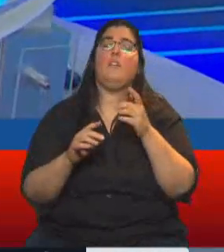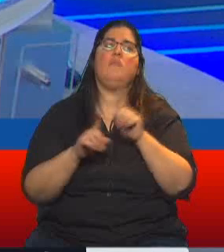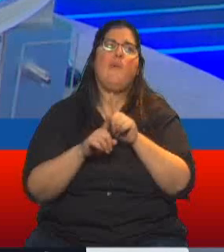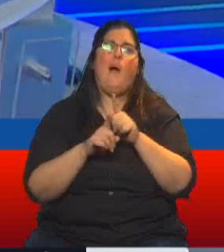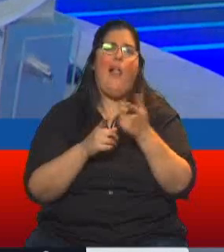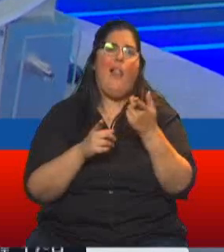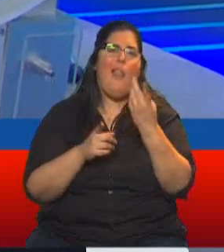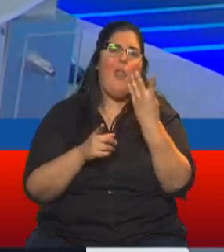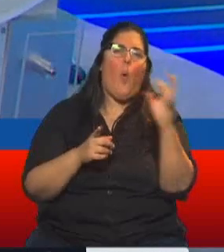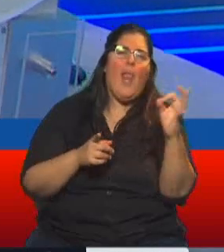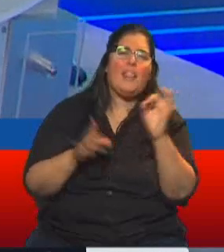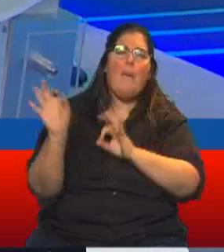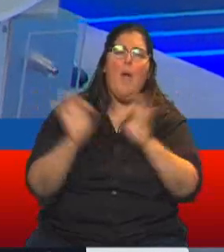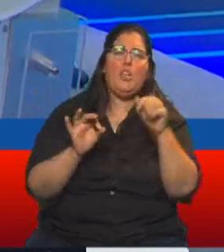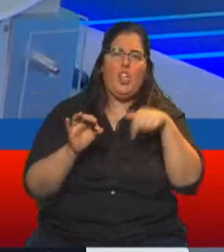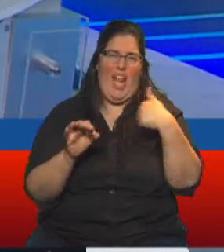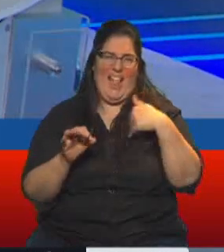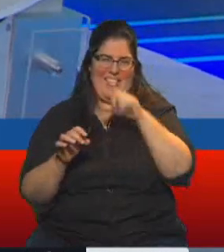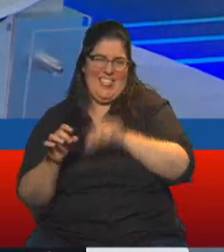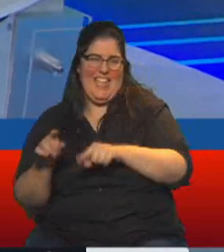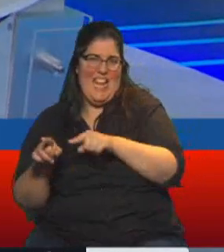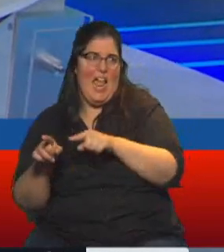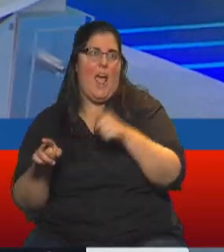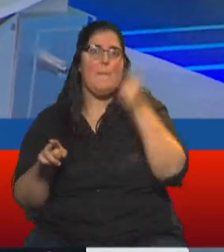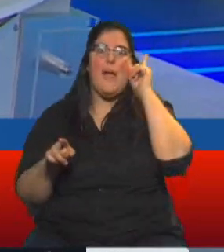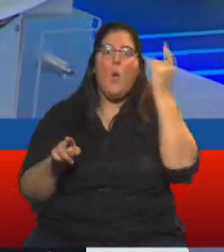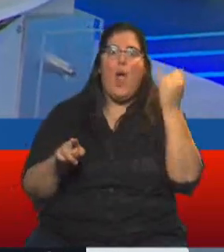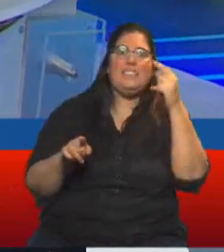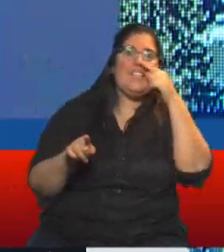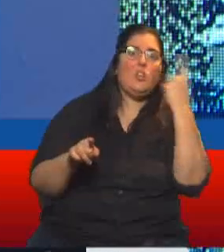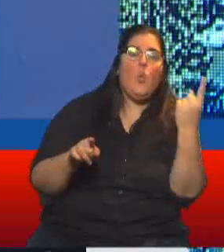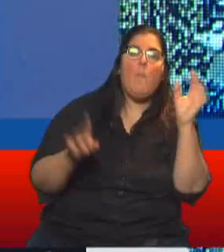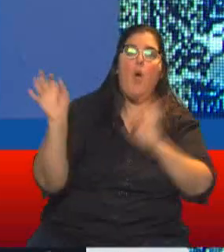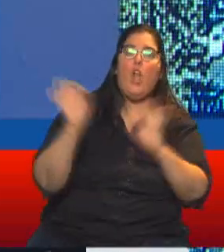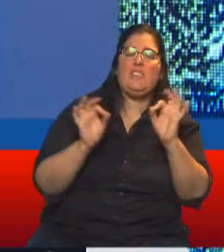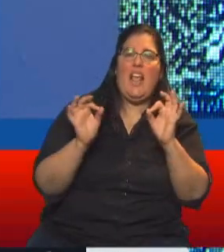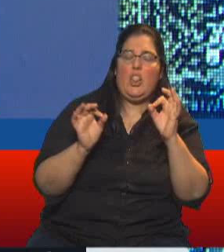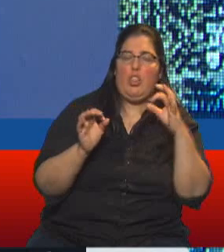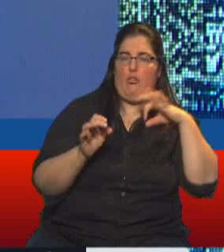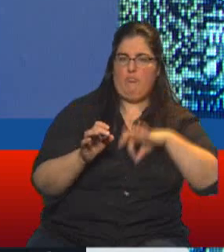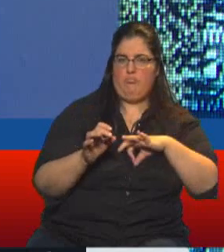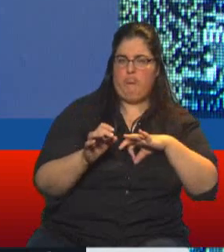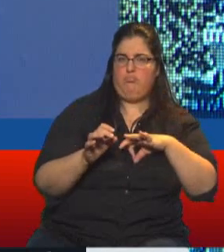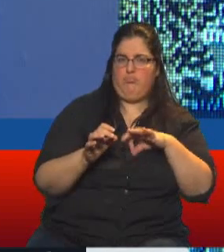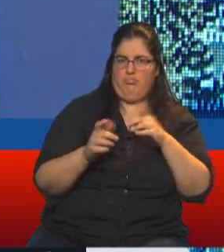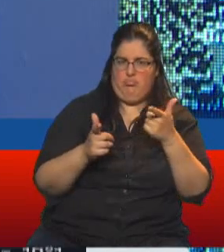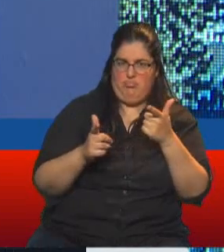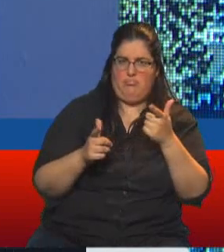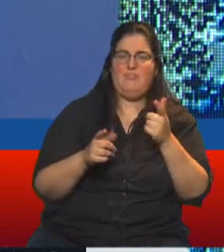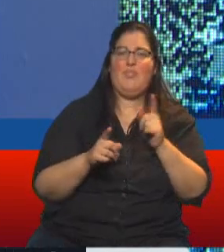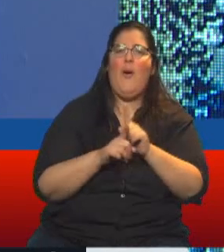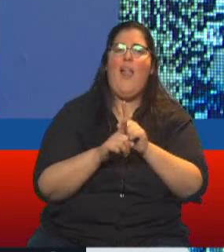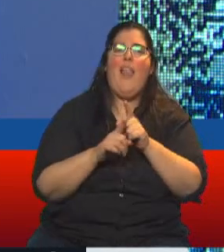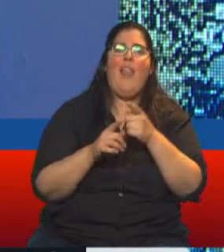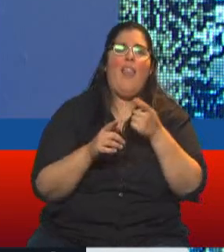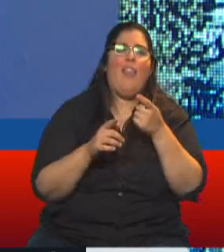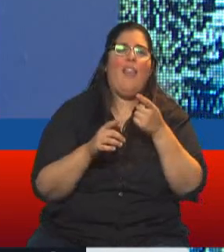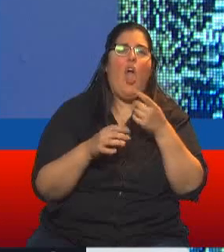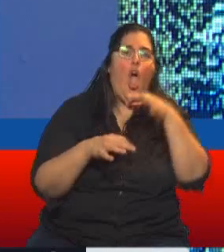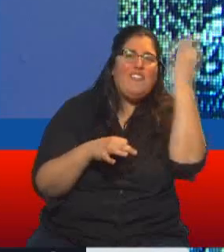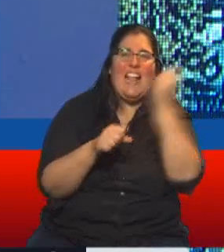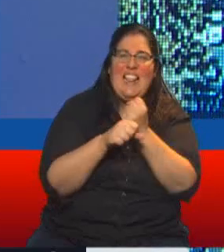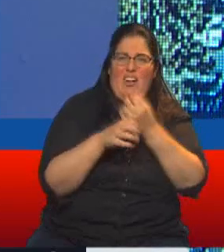menos? ¿40%? Sí. Bueno, 71% en Perú, o sea, veía ahí recién un dato, el 25% de los hogares